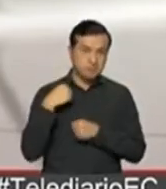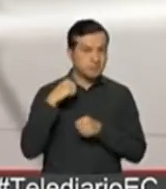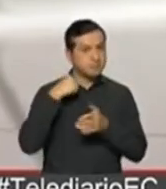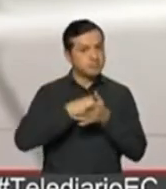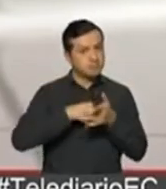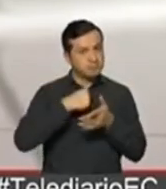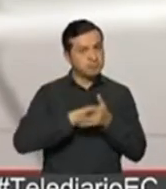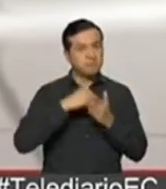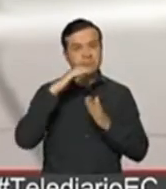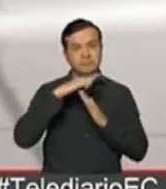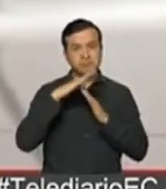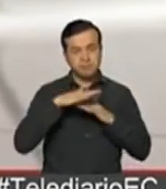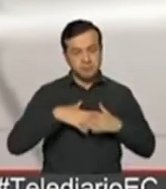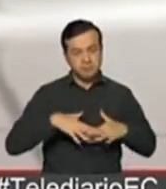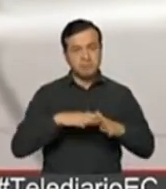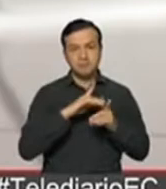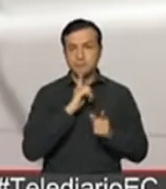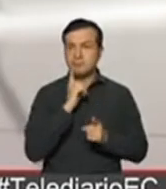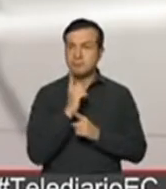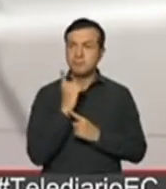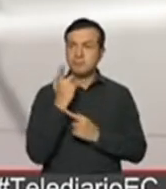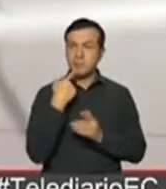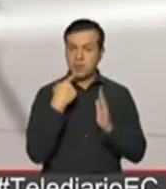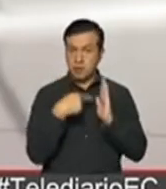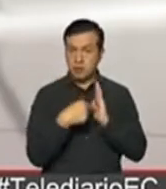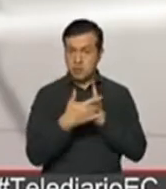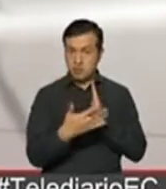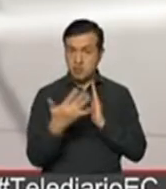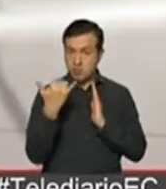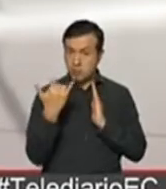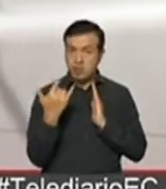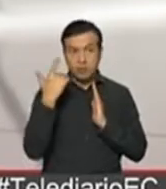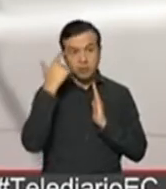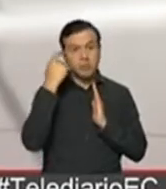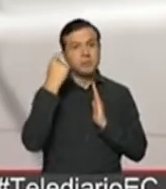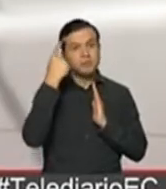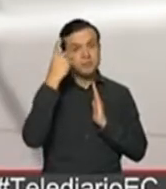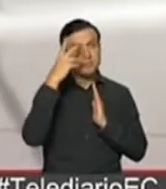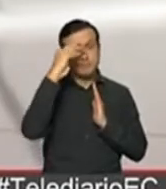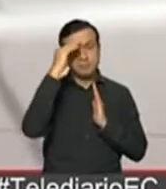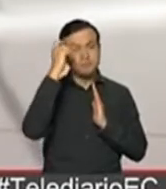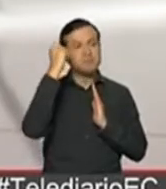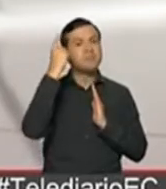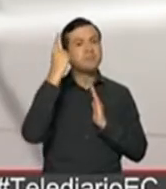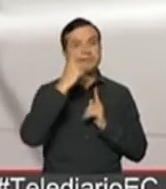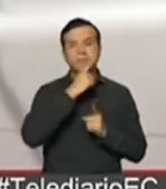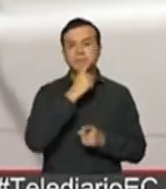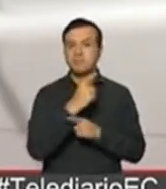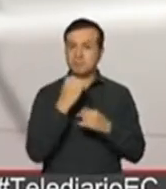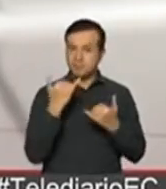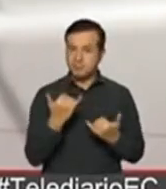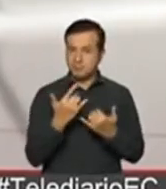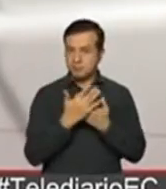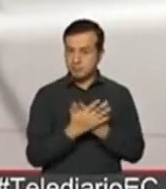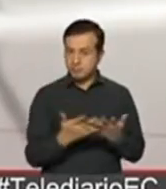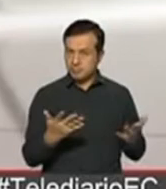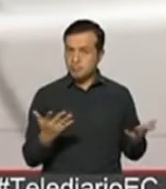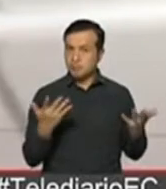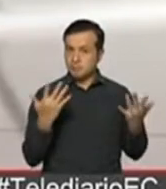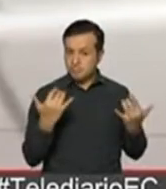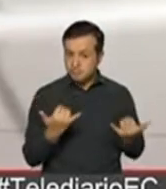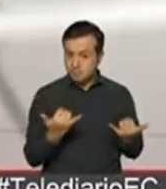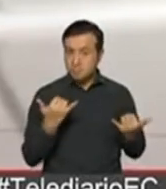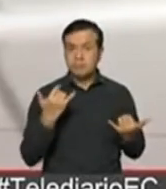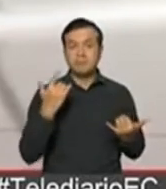por alcanzar esta paz es decir este ejemplo hoy nos permite también ser el presente y